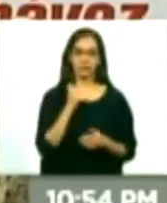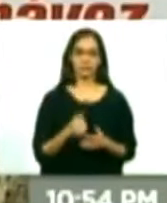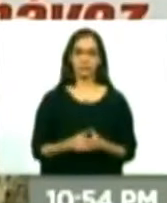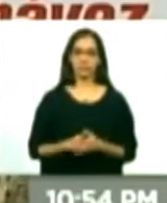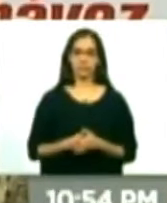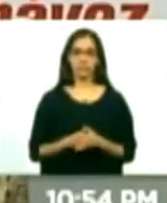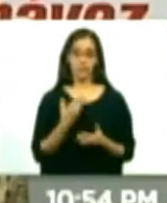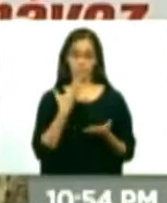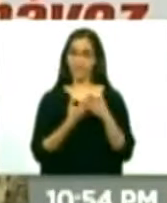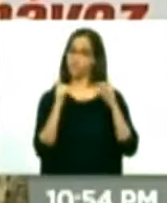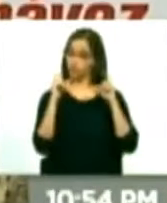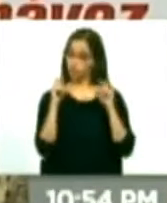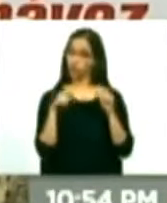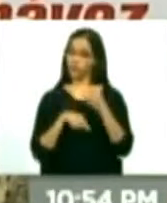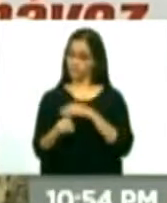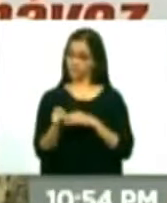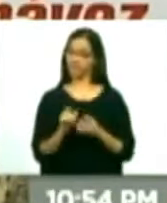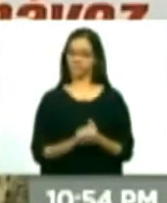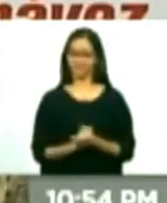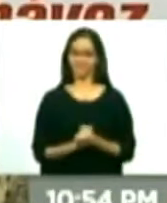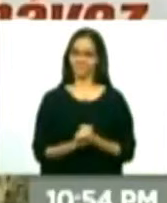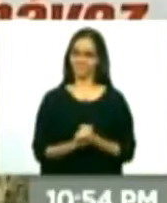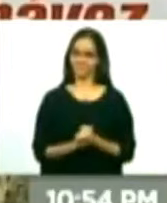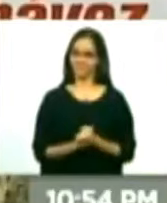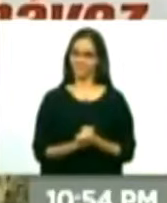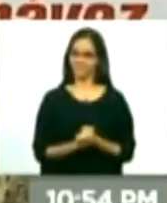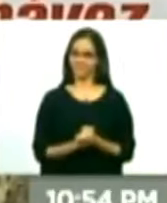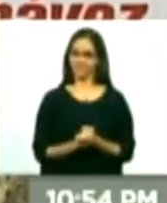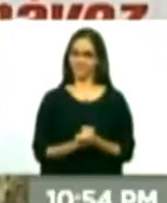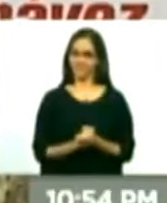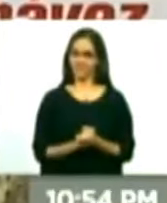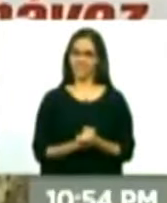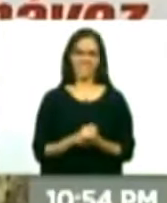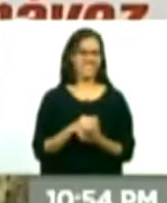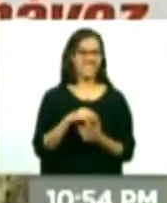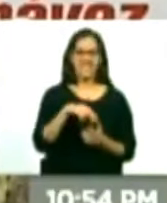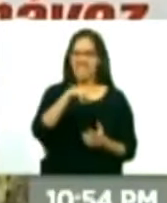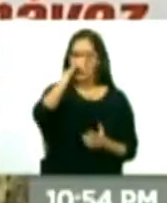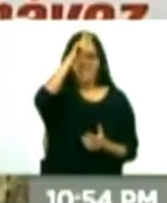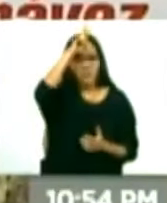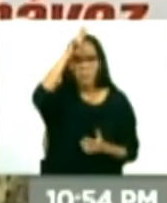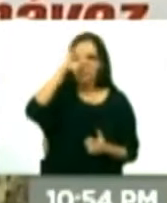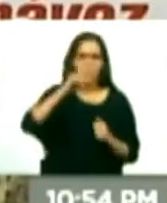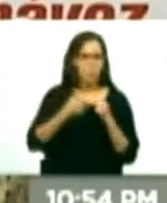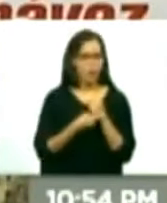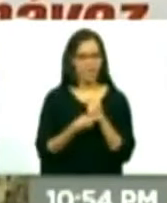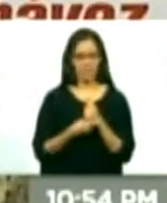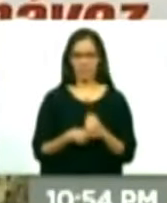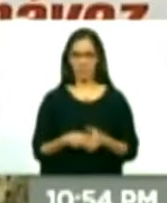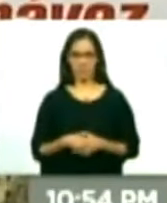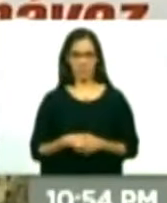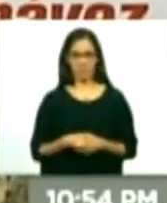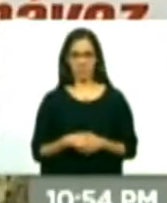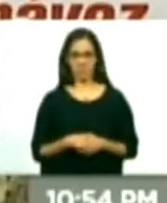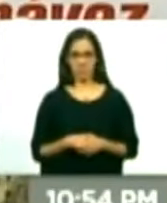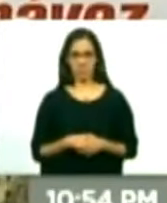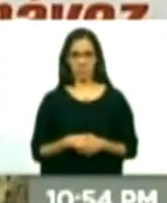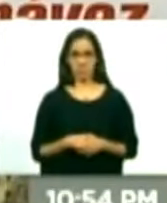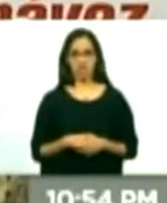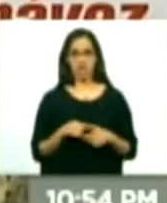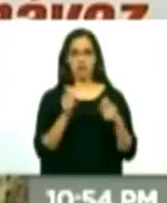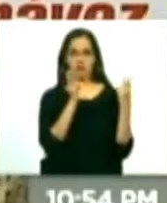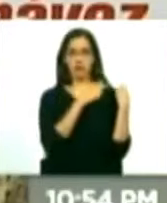reclame. Y pida su foto al salir, que coste en acta. Si eres ridículo, Juanito Alimaña. Los